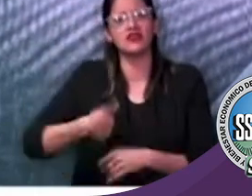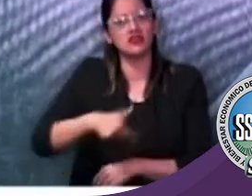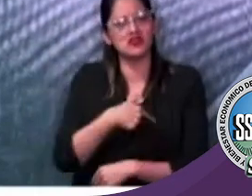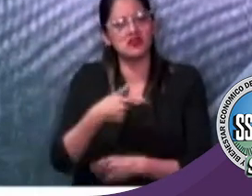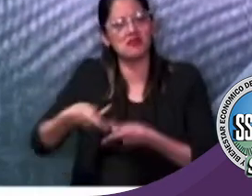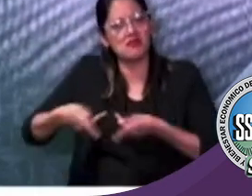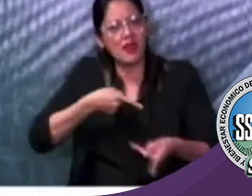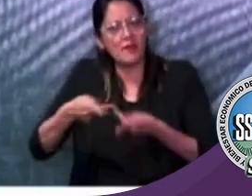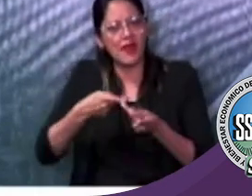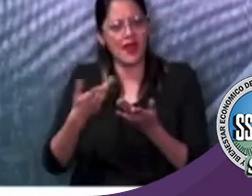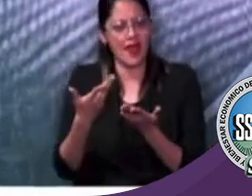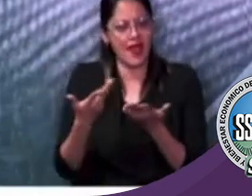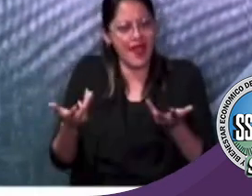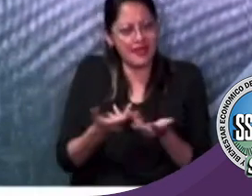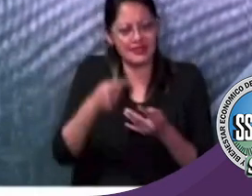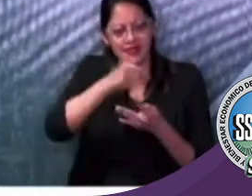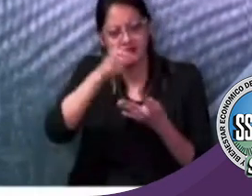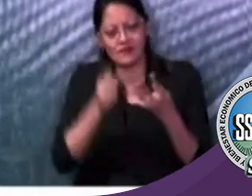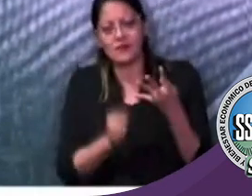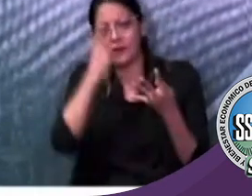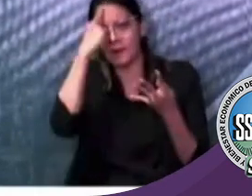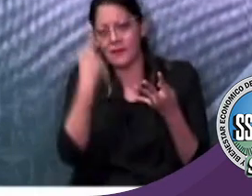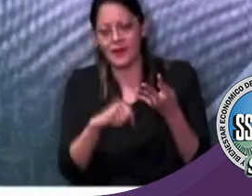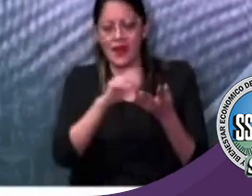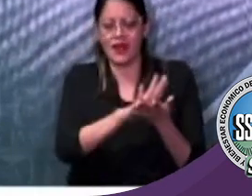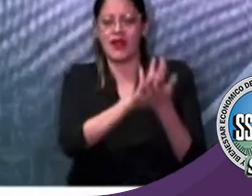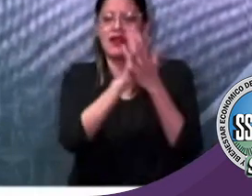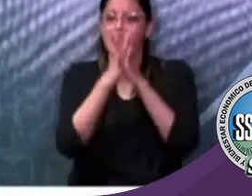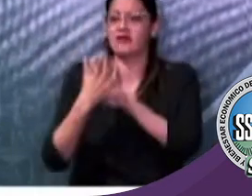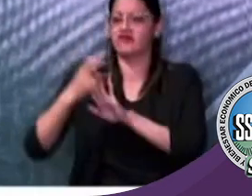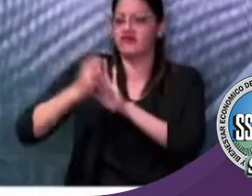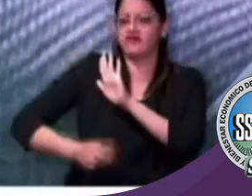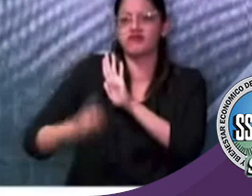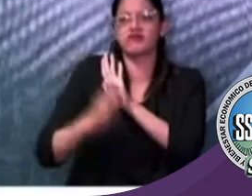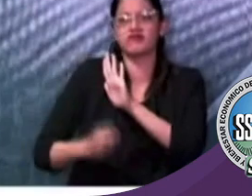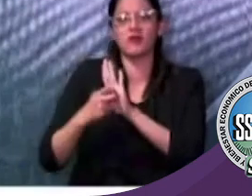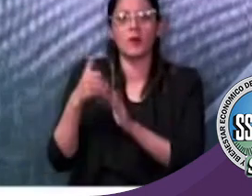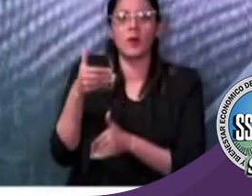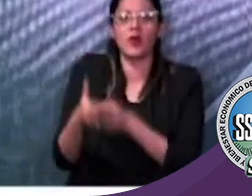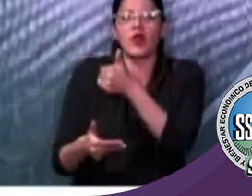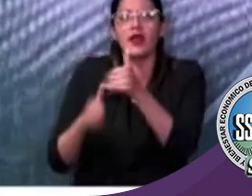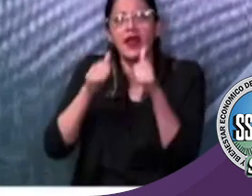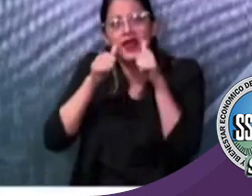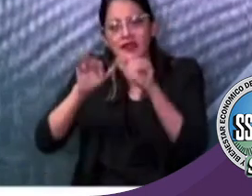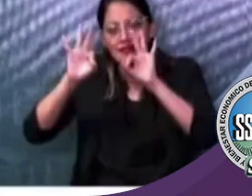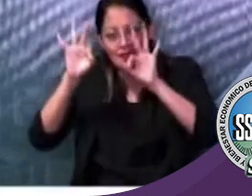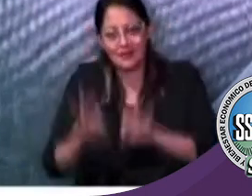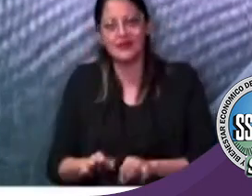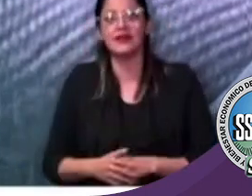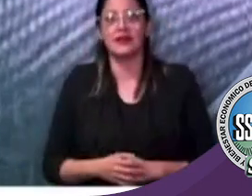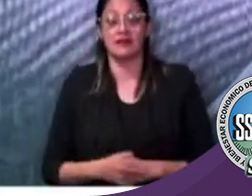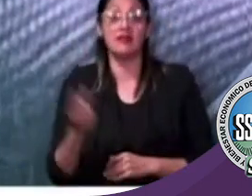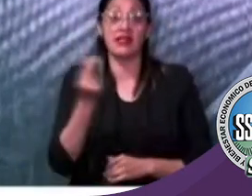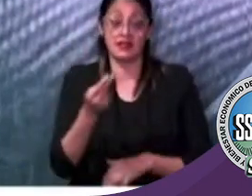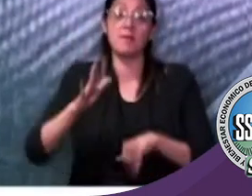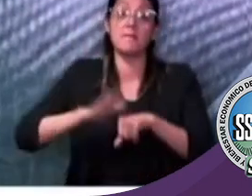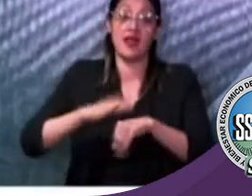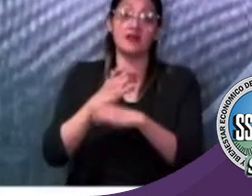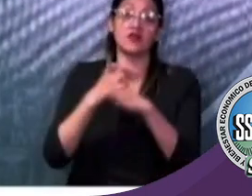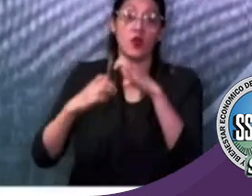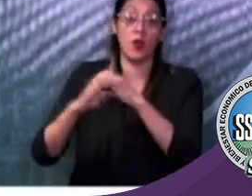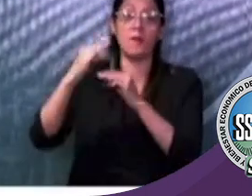diseño de acciones que nos lleven a eficientar los procesos de atención médica. Requerimos más